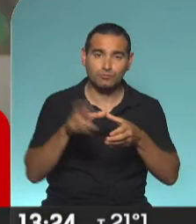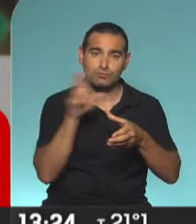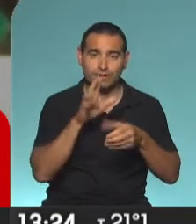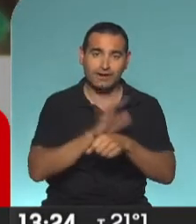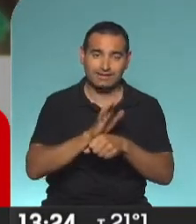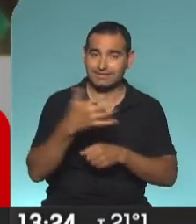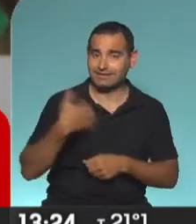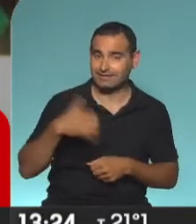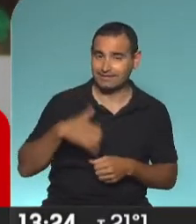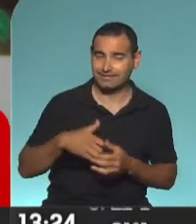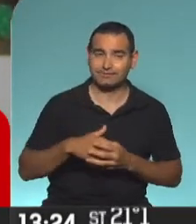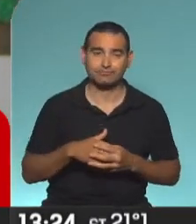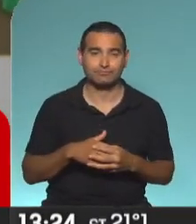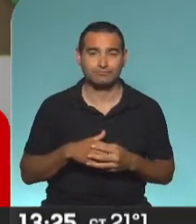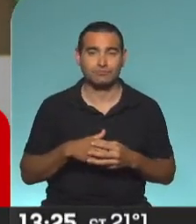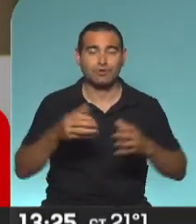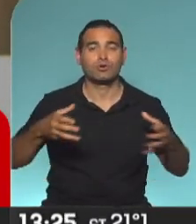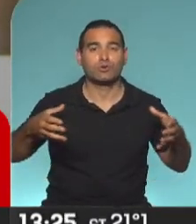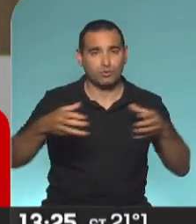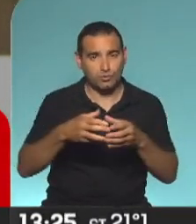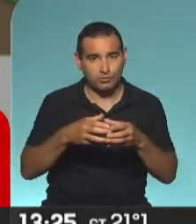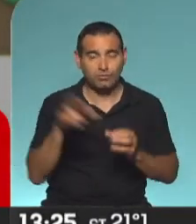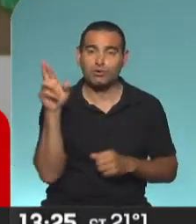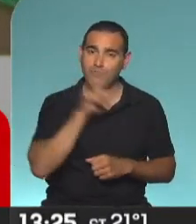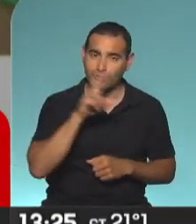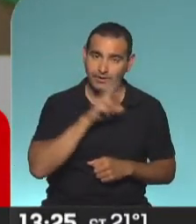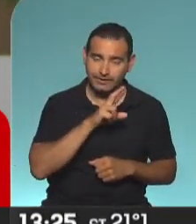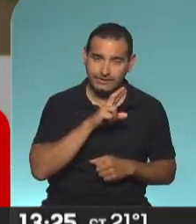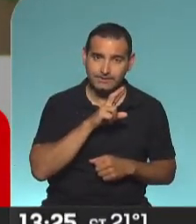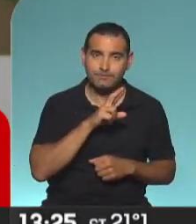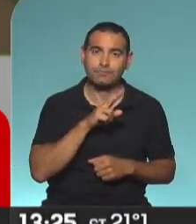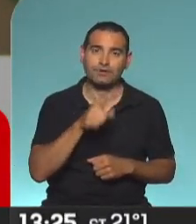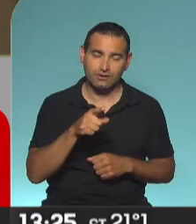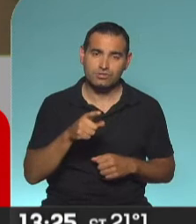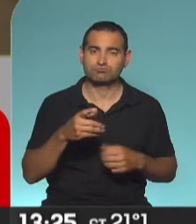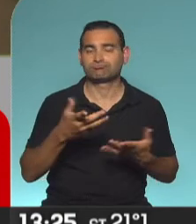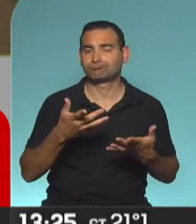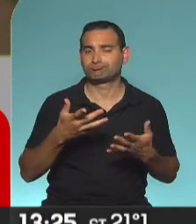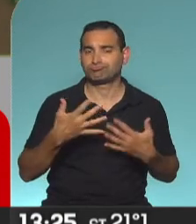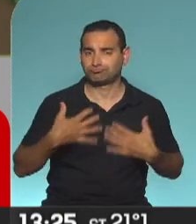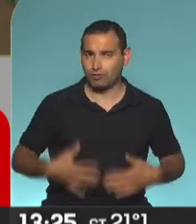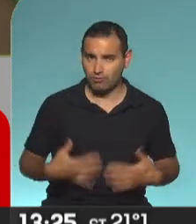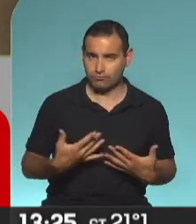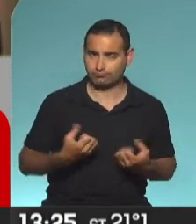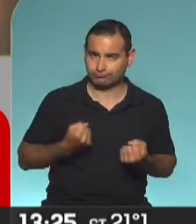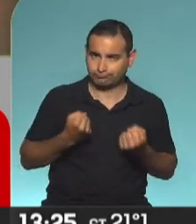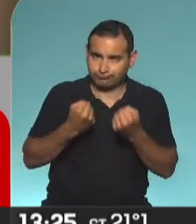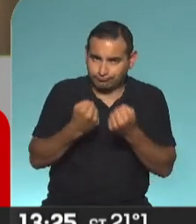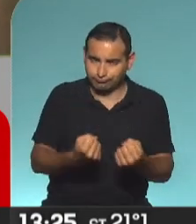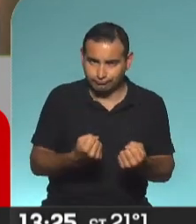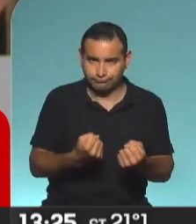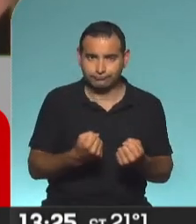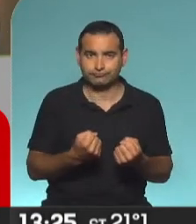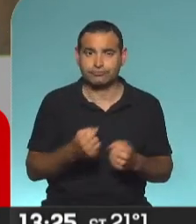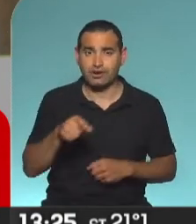argentinas, un grupo de mujeres que han puesto su cuerpo, que soportan también